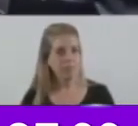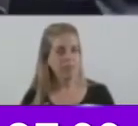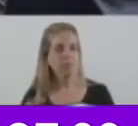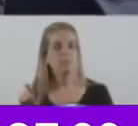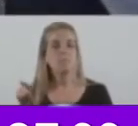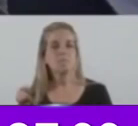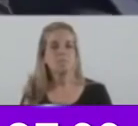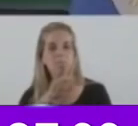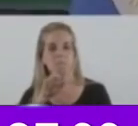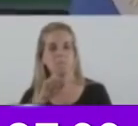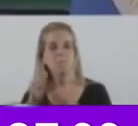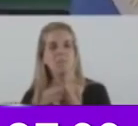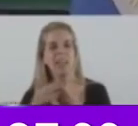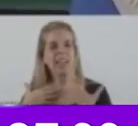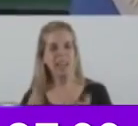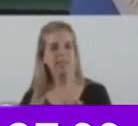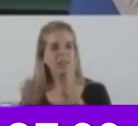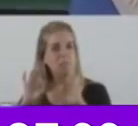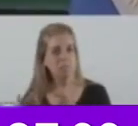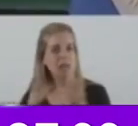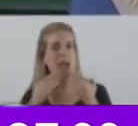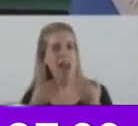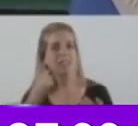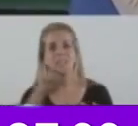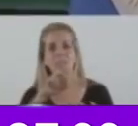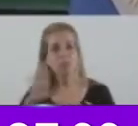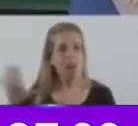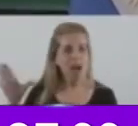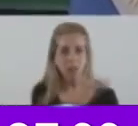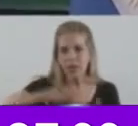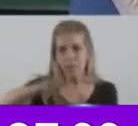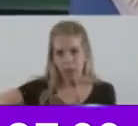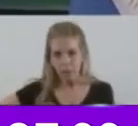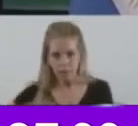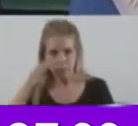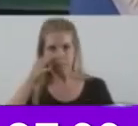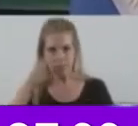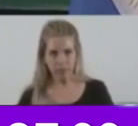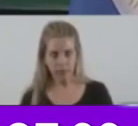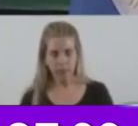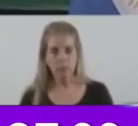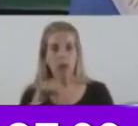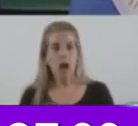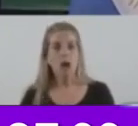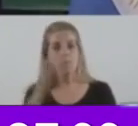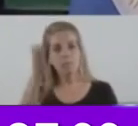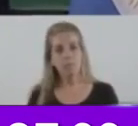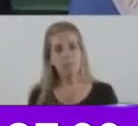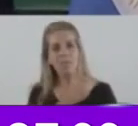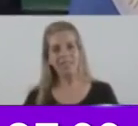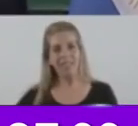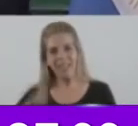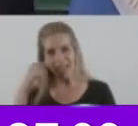aprovecharse, ¿no?, de estos contactos que se tienen para poder acceder, en este caso, a la vacuna. Bueno, como vos decías,